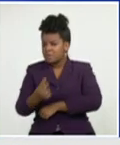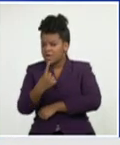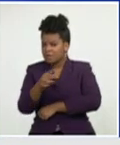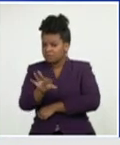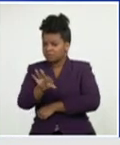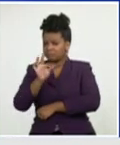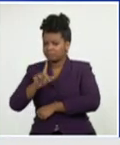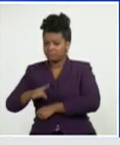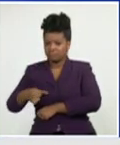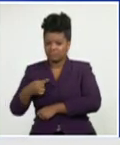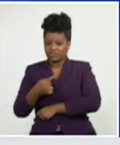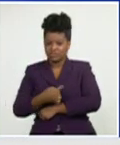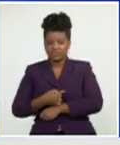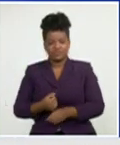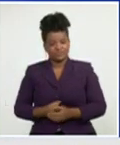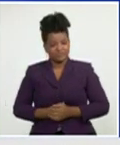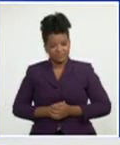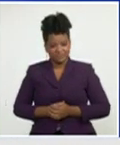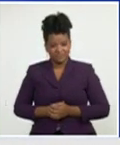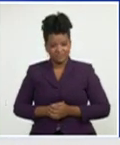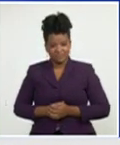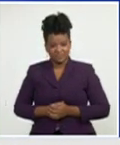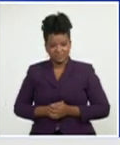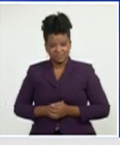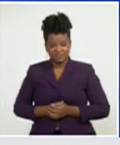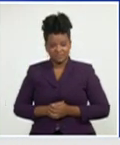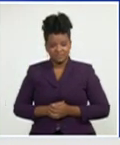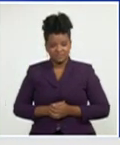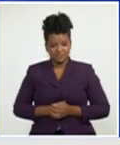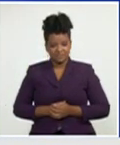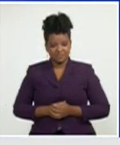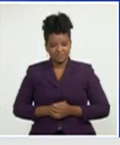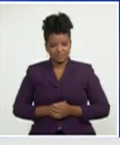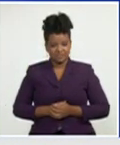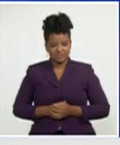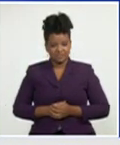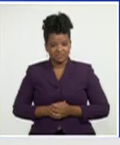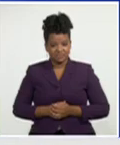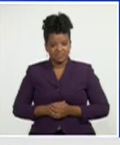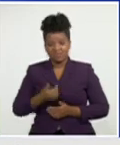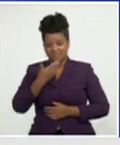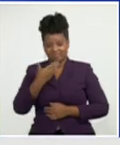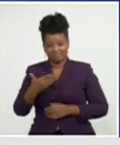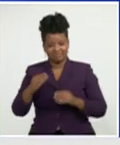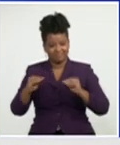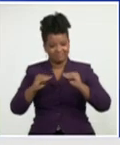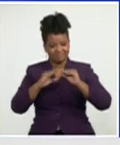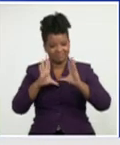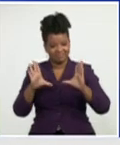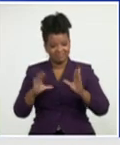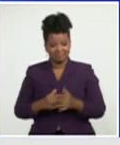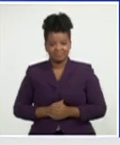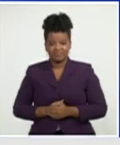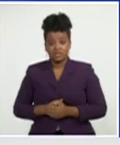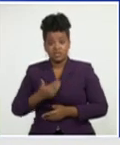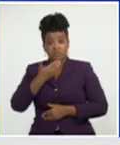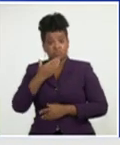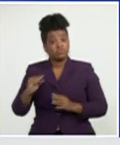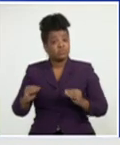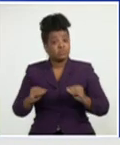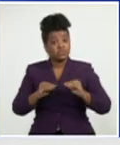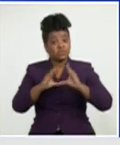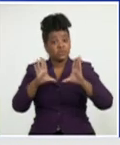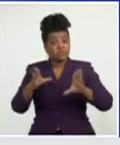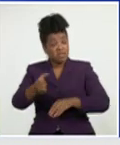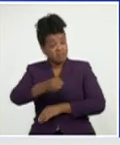así que nos place muchísimo tenerla hoy dentro de esta conferencia de prensa. Muy buenos días y bienvenida. Buenos días, Gisela, y un placer